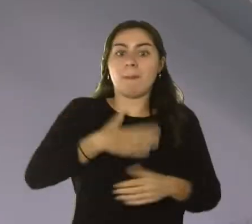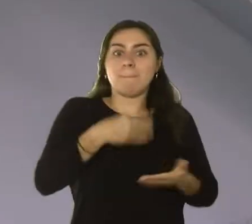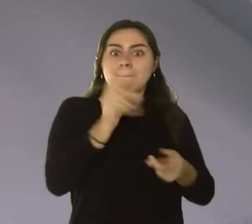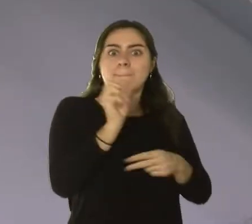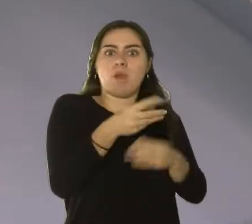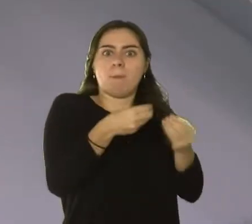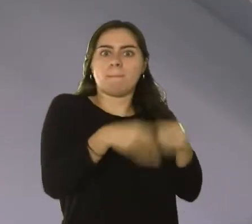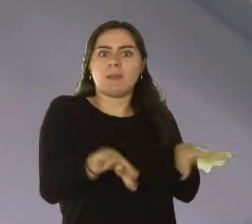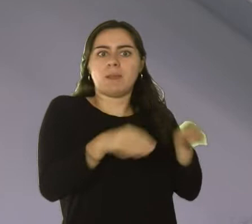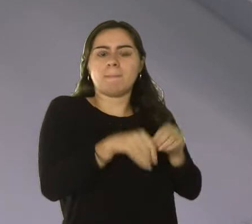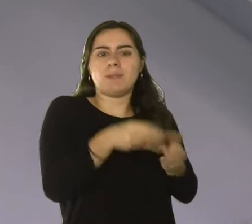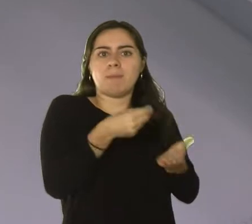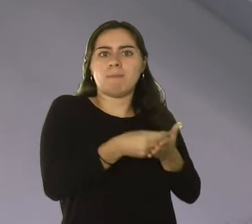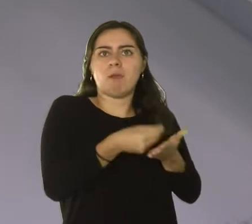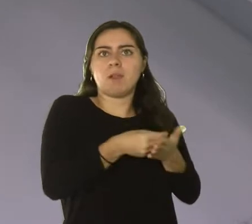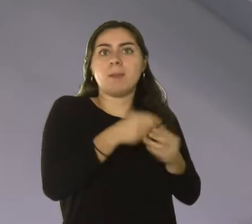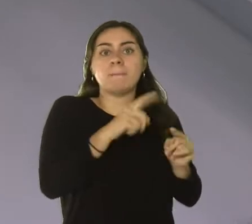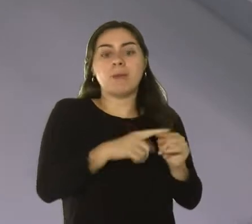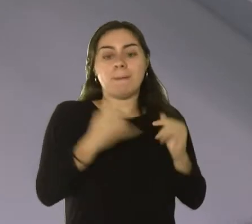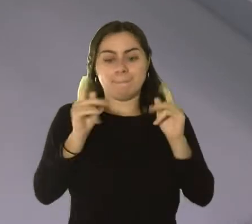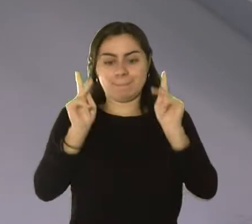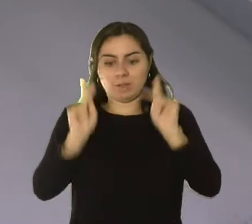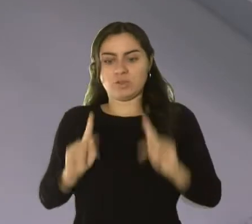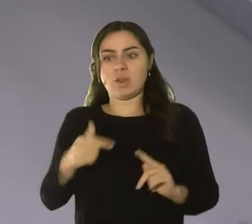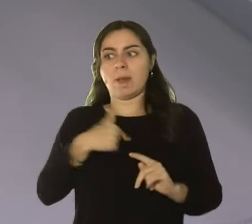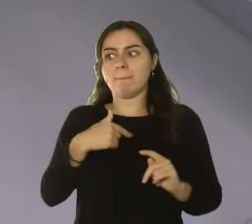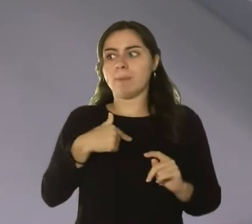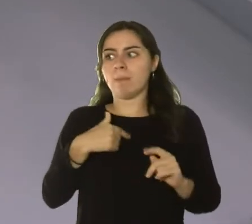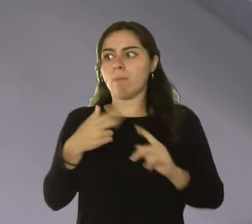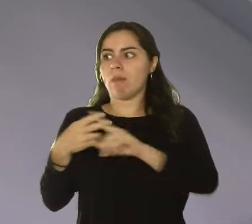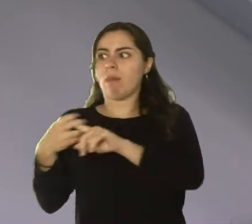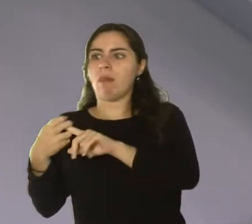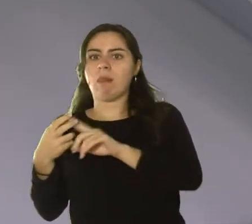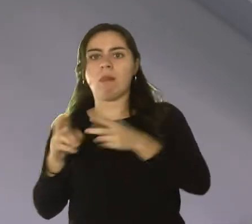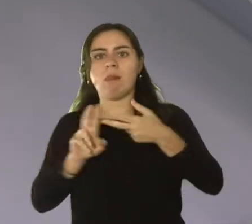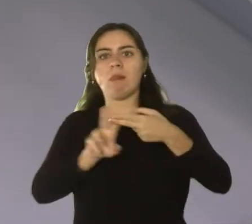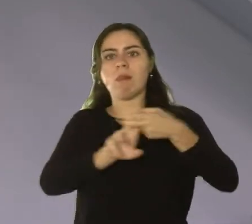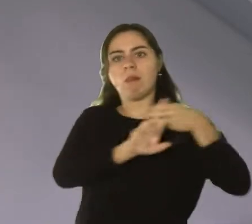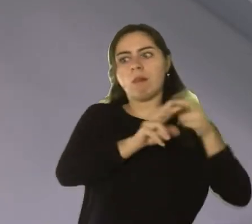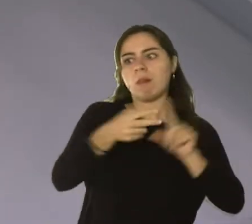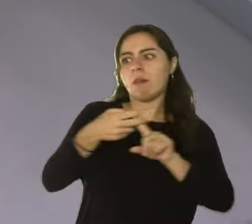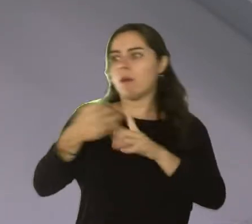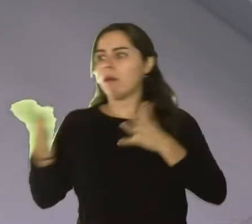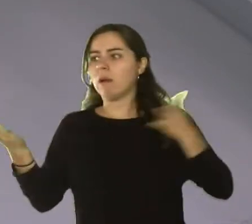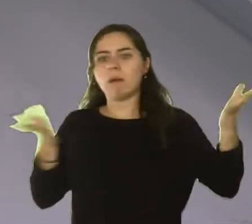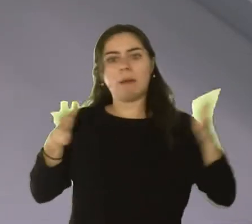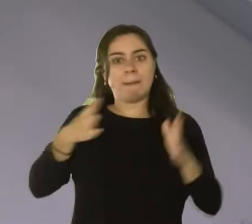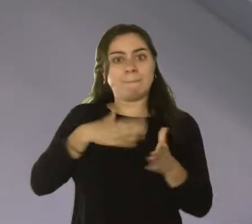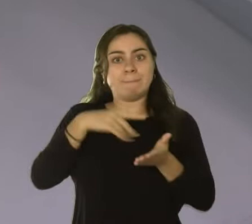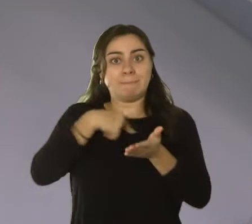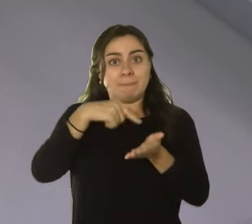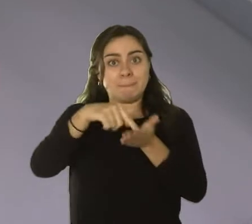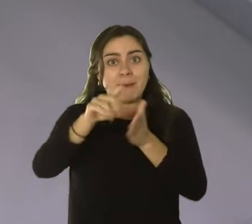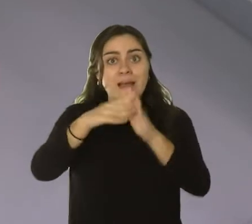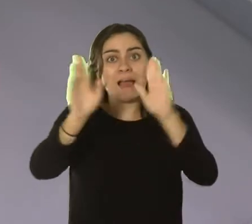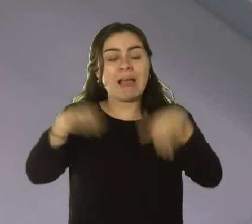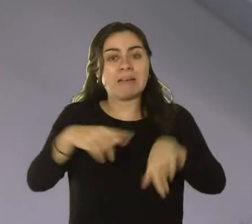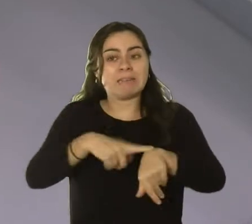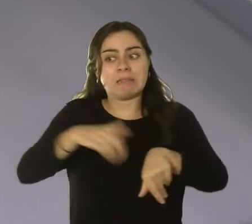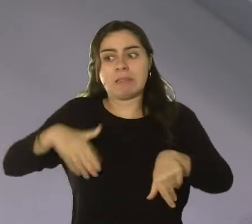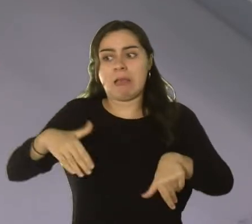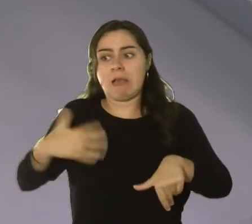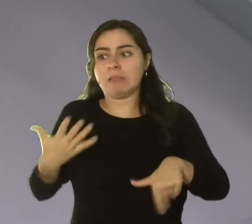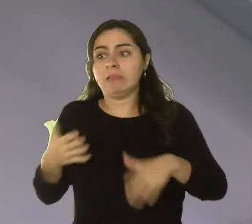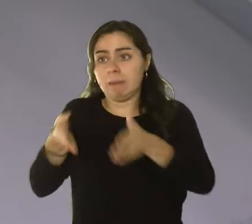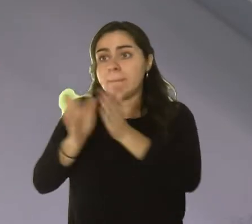mismo medio de este tirijala, el que no ha podido pagar a tiempo su hipoteca, el que se ha tenido que acoger a estas